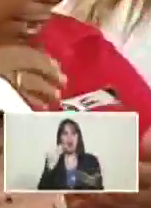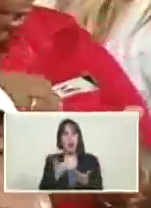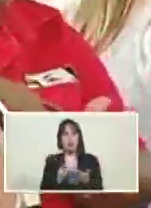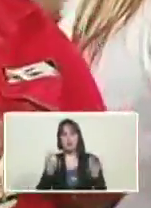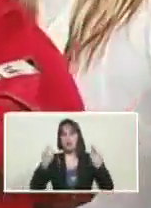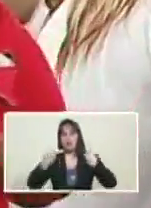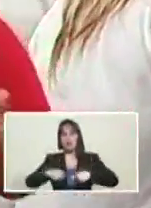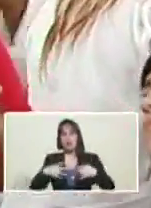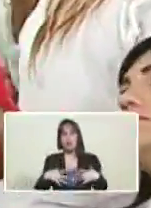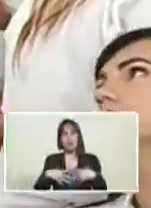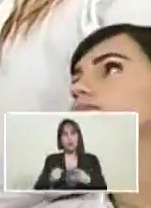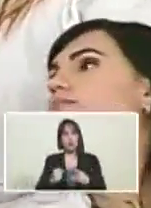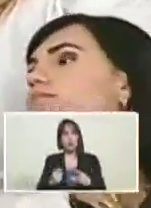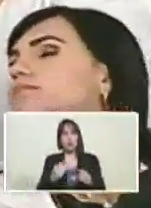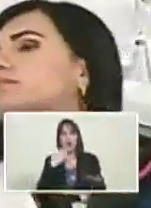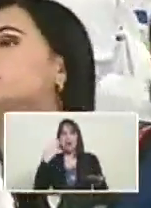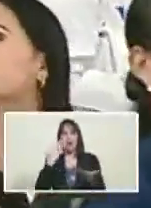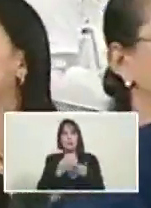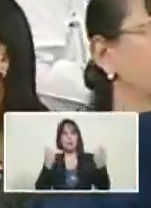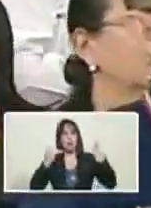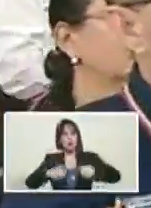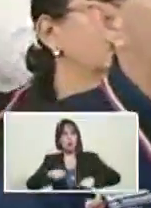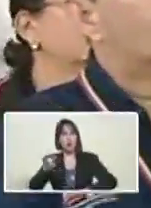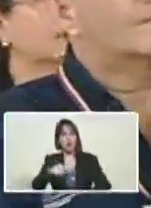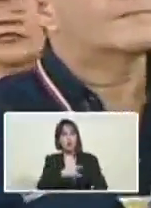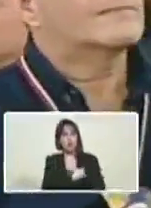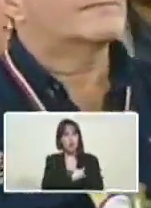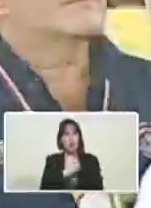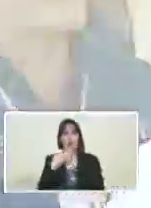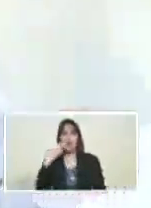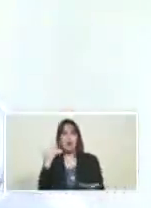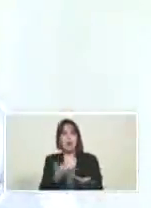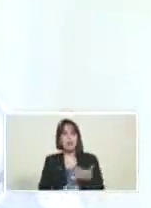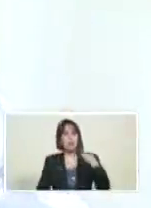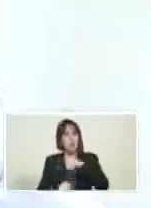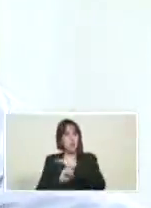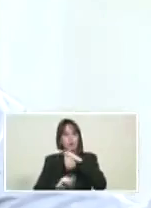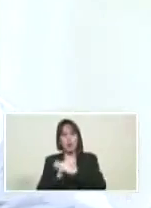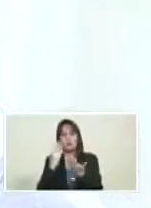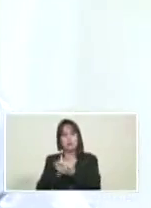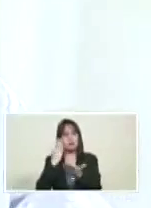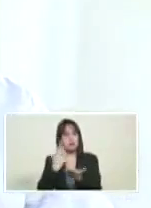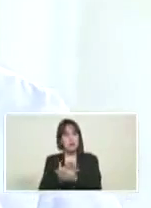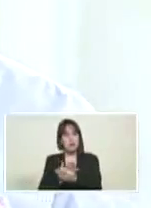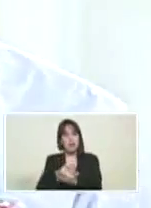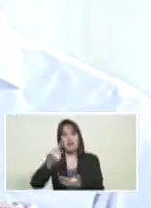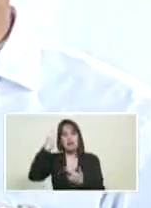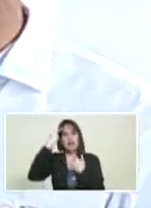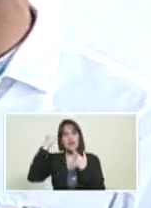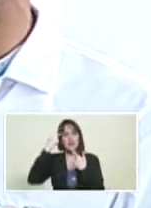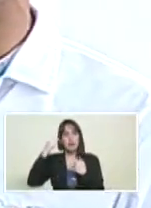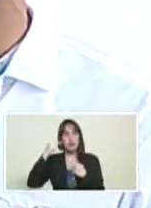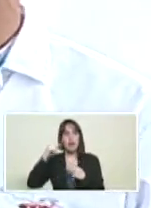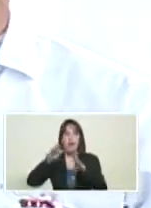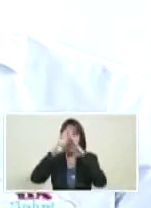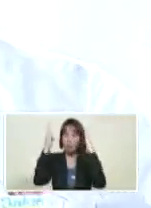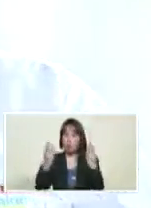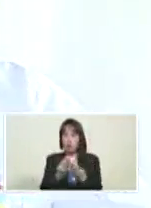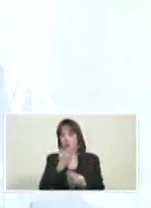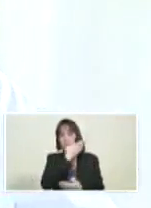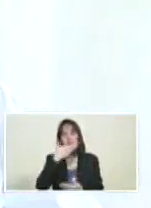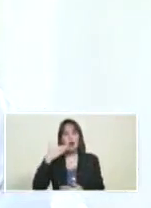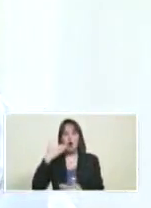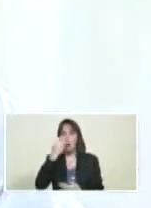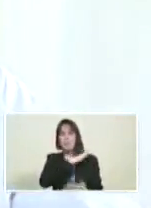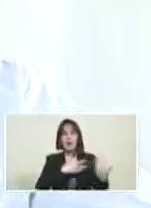apostar a la salud. Gracias por apostar a nuestra universidad y gracias por tomarnos en cuenta. Que sepa el mundo que tenemos el mejor presidente. Que sepa